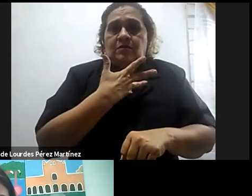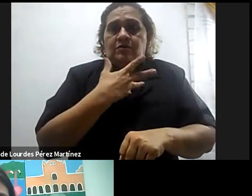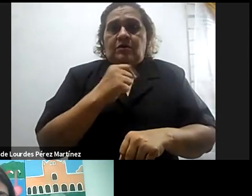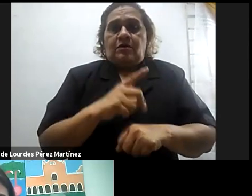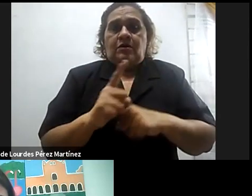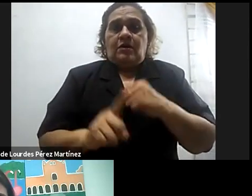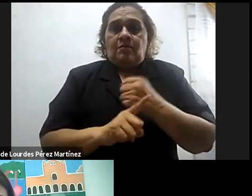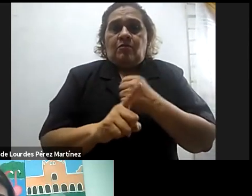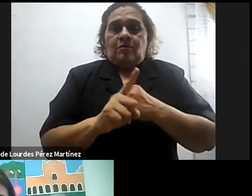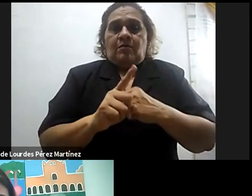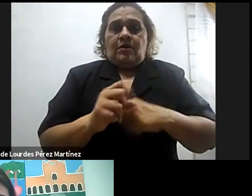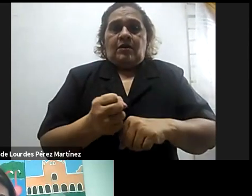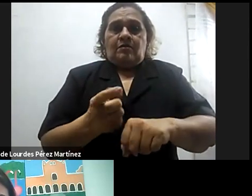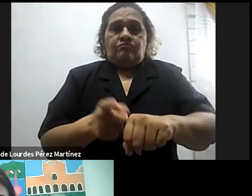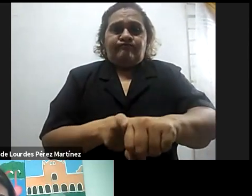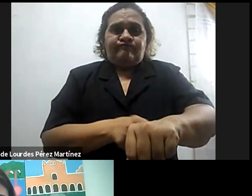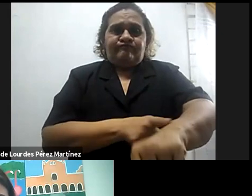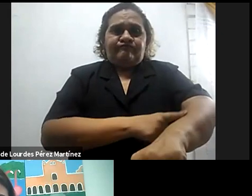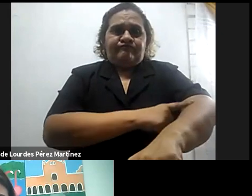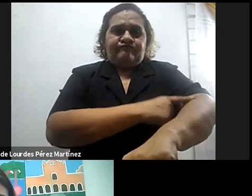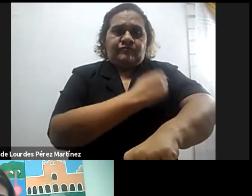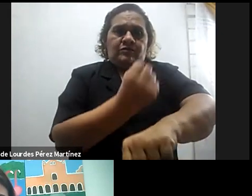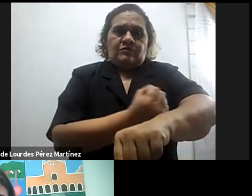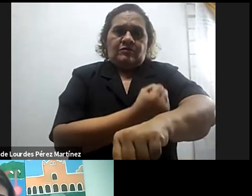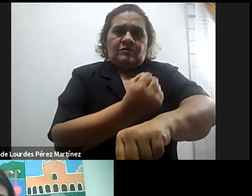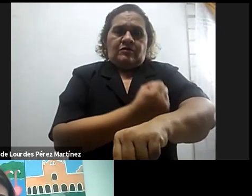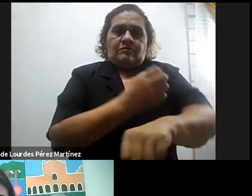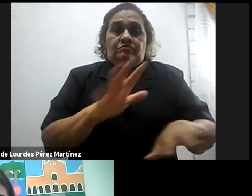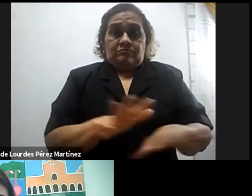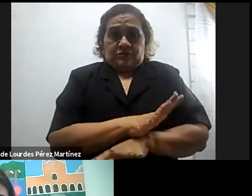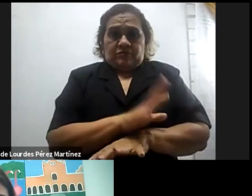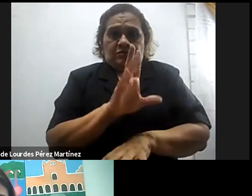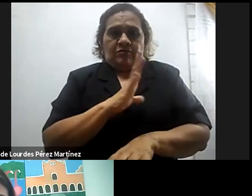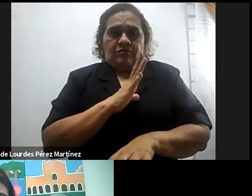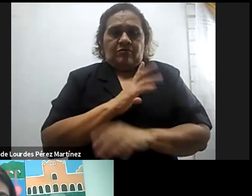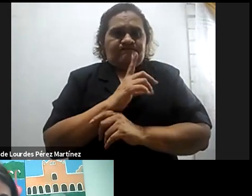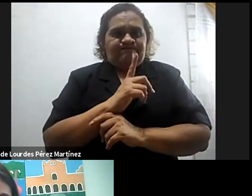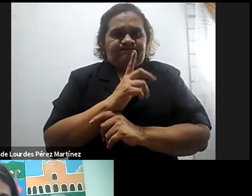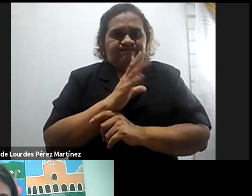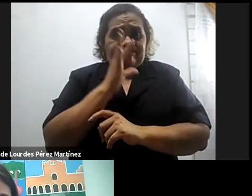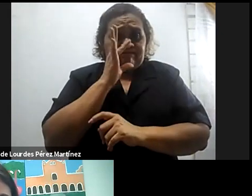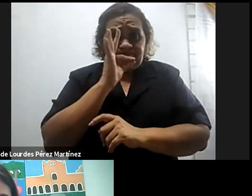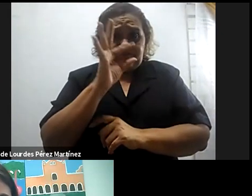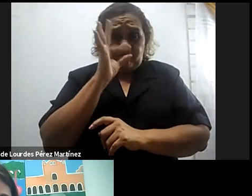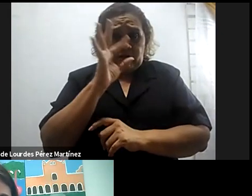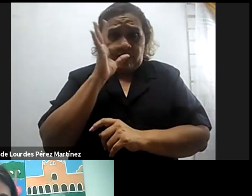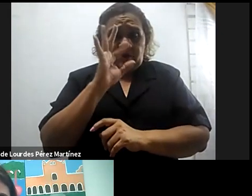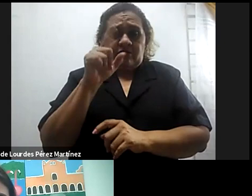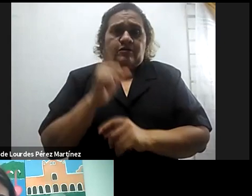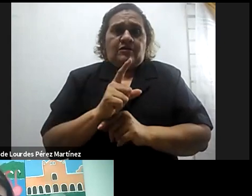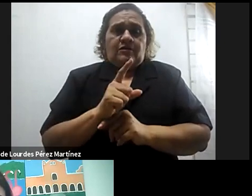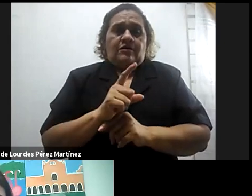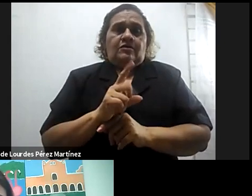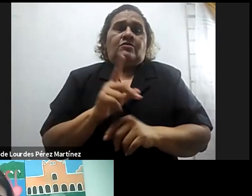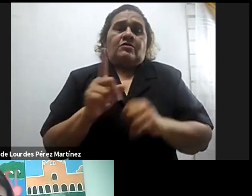la circulación se ve afectada, ¿no? Entonces, cuando hay falla en la circulación, pues evidentemente hay